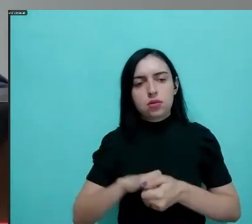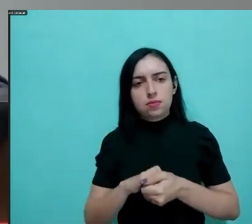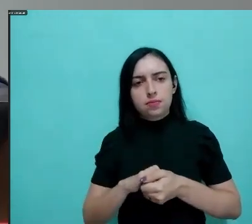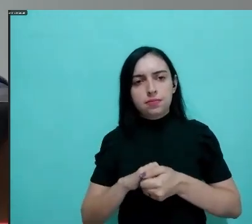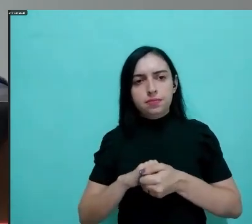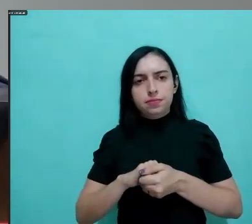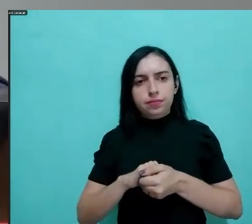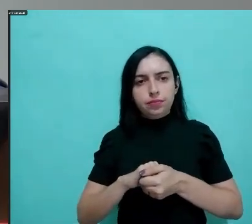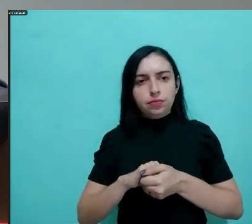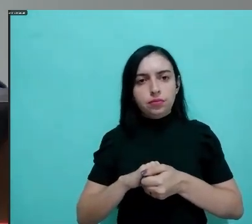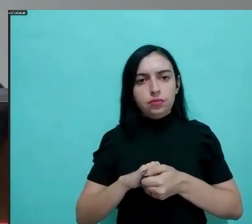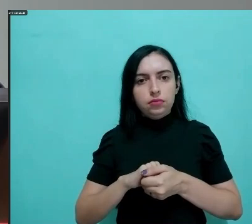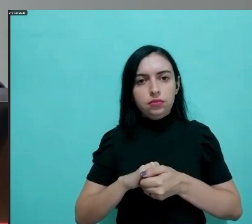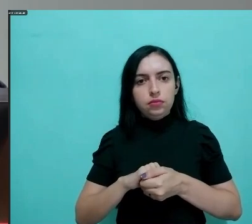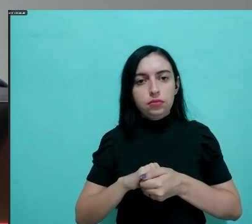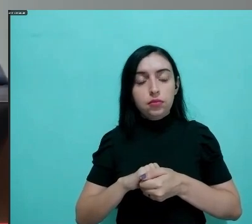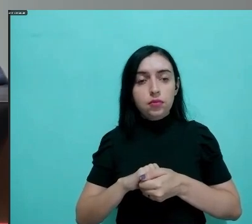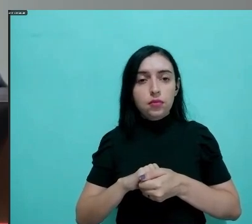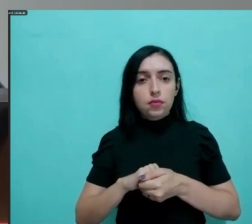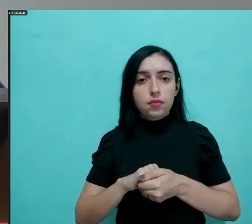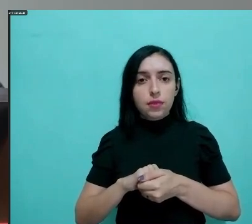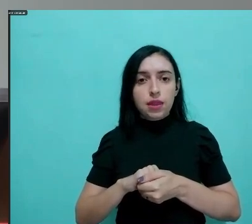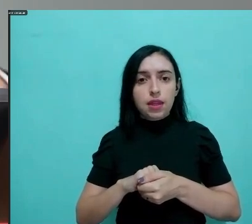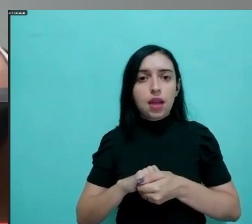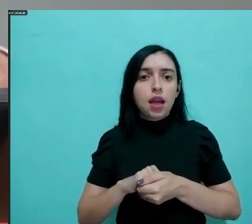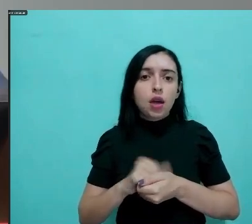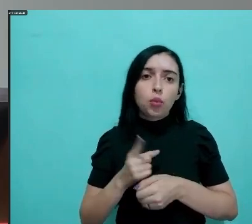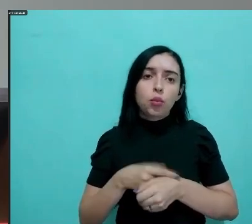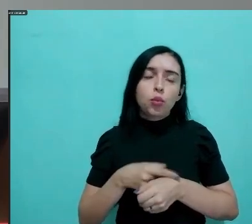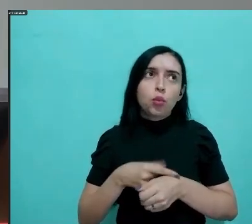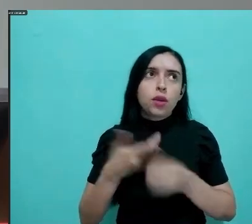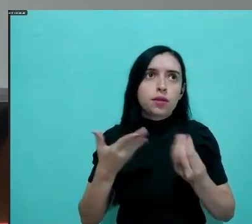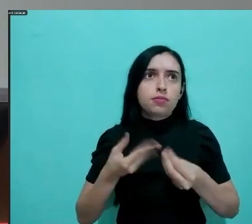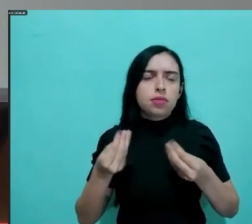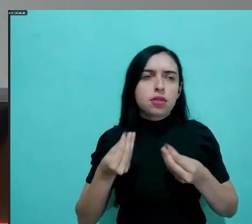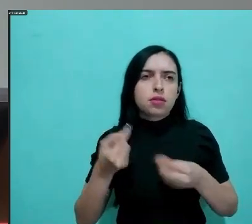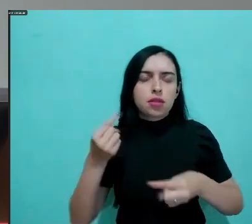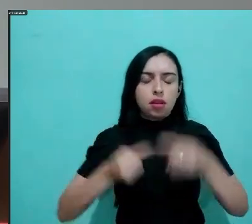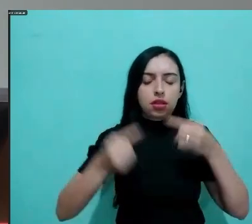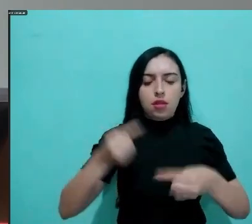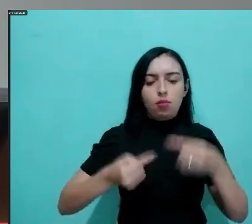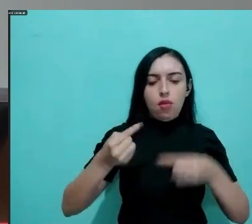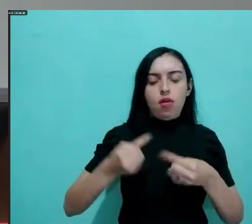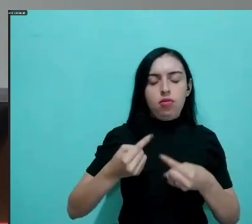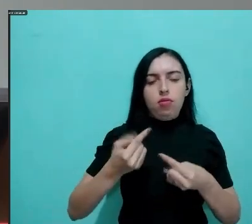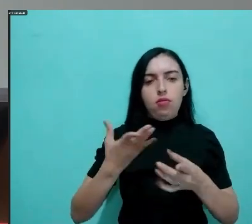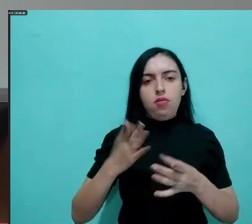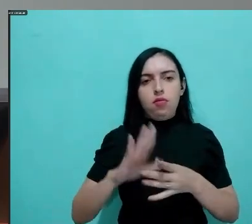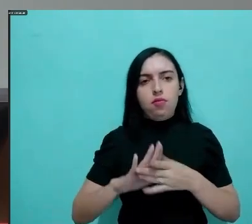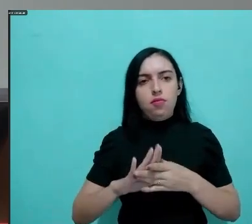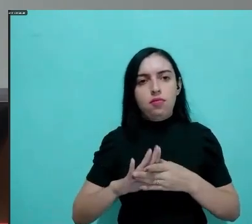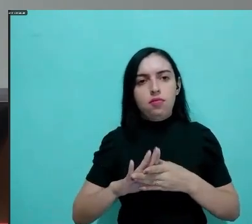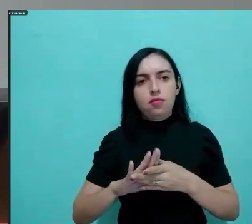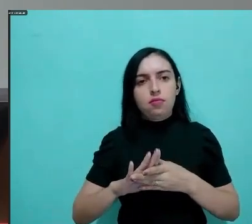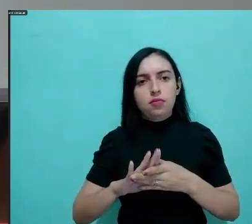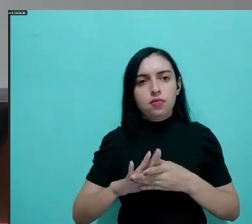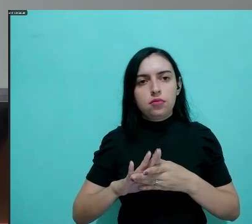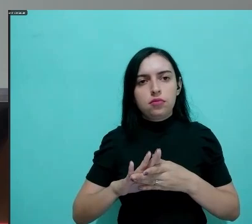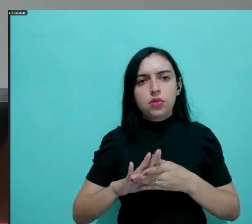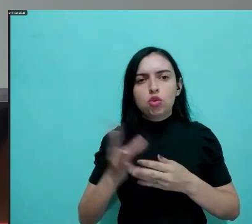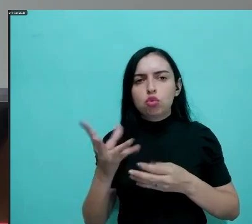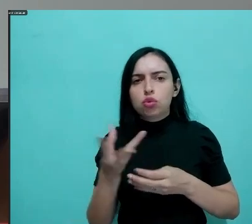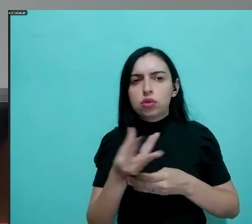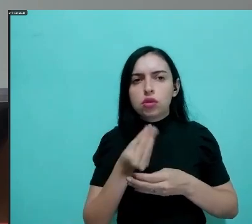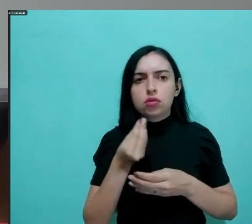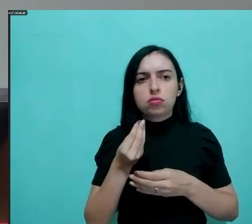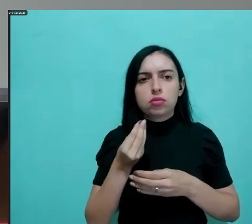Pues ahora parece que el debate político se ha internalizado totalmente durante